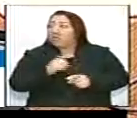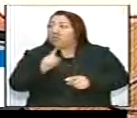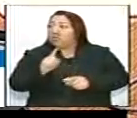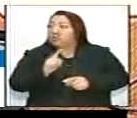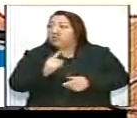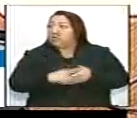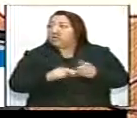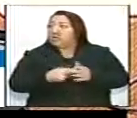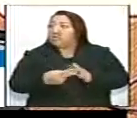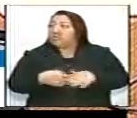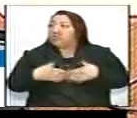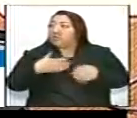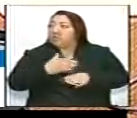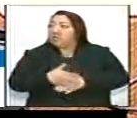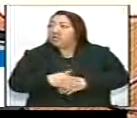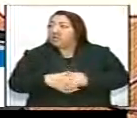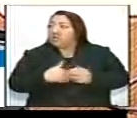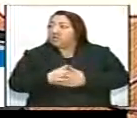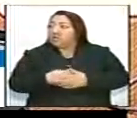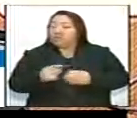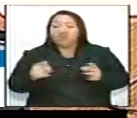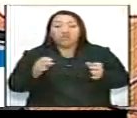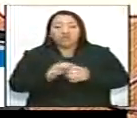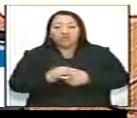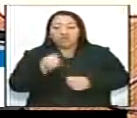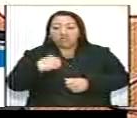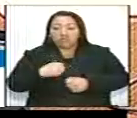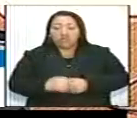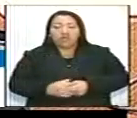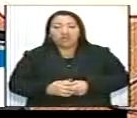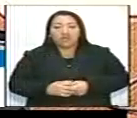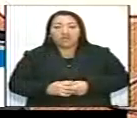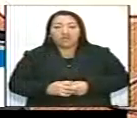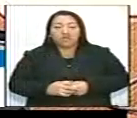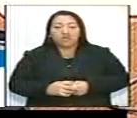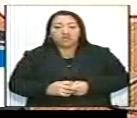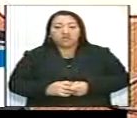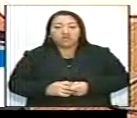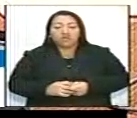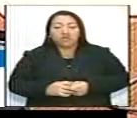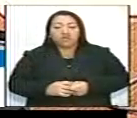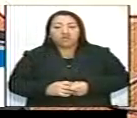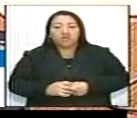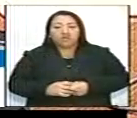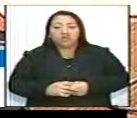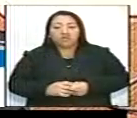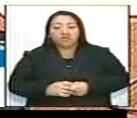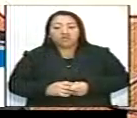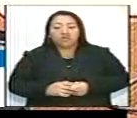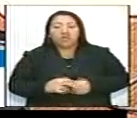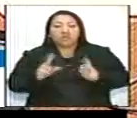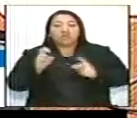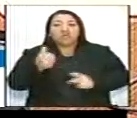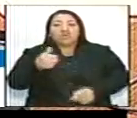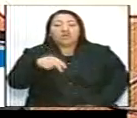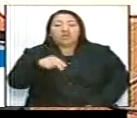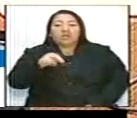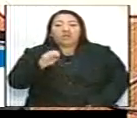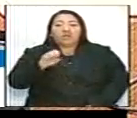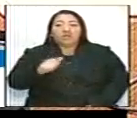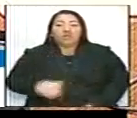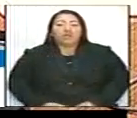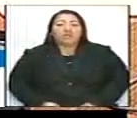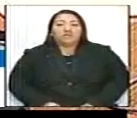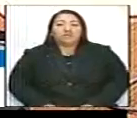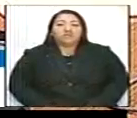sino que podamos entrarle a través de las IALs y de los municipios a enfocar el tema de la anemia, pero no solo de la anemia, sino de